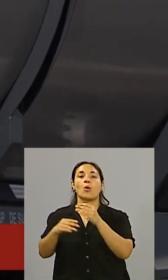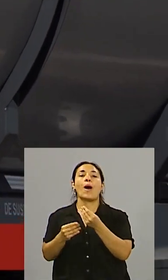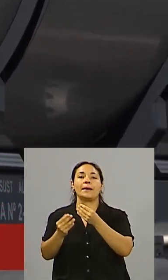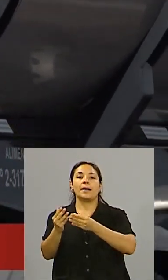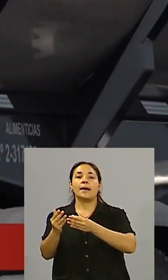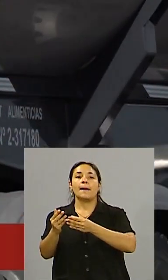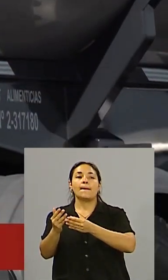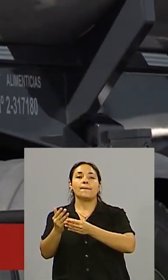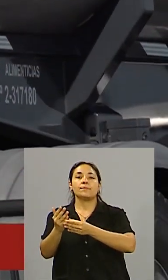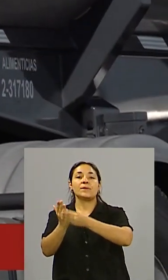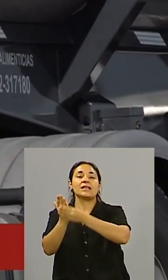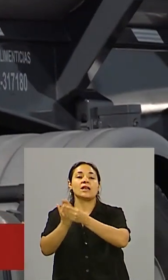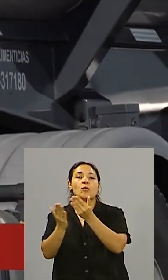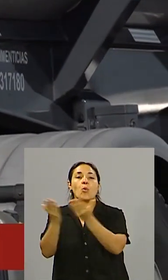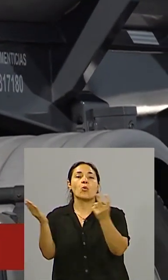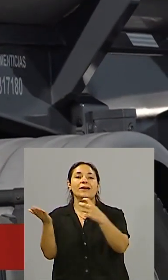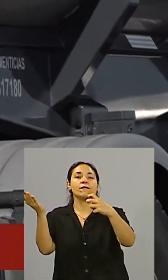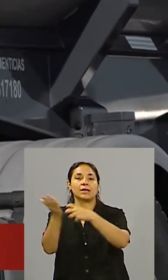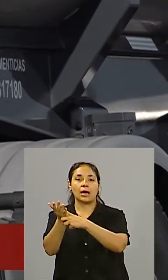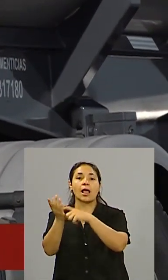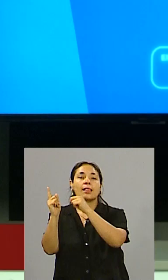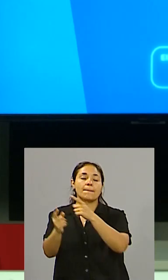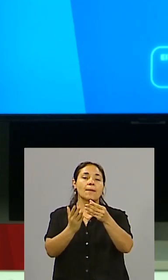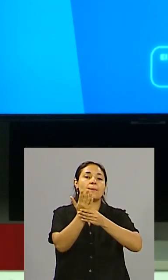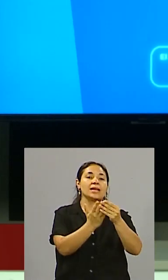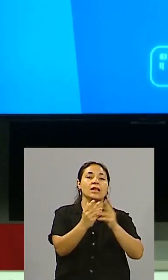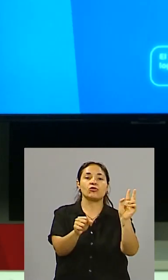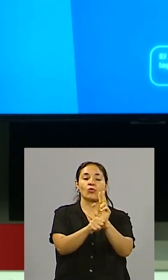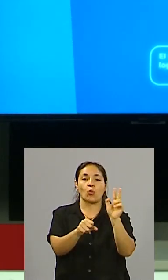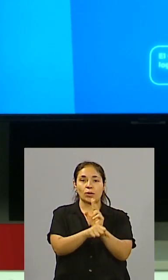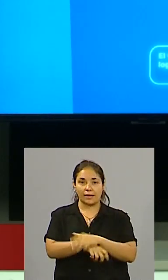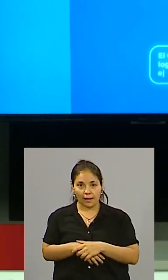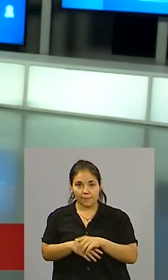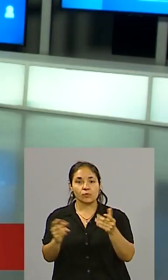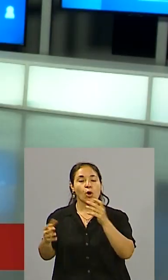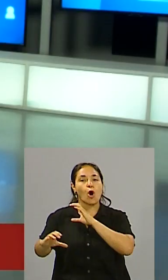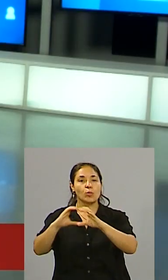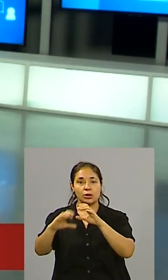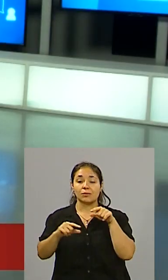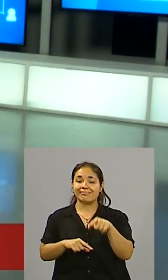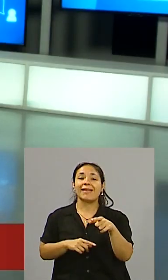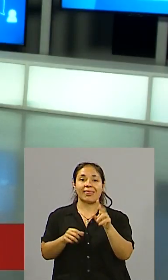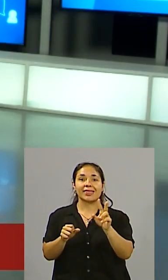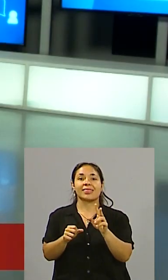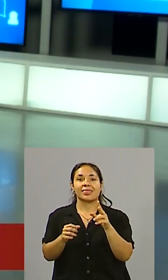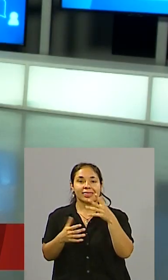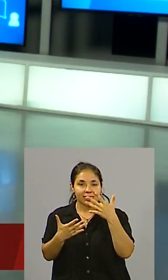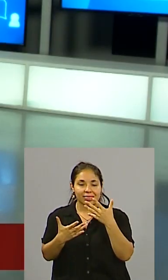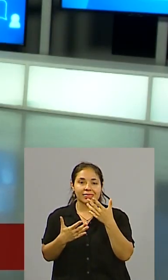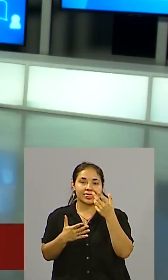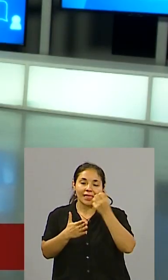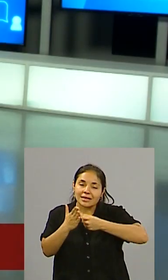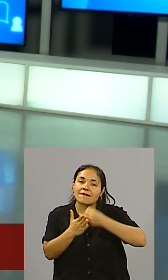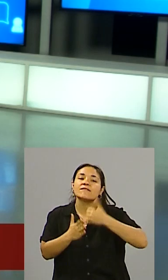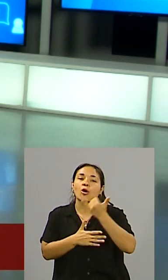y Ministerio de Seguridad, porque tenemos allí desafíos nuevos, ¿no? Todo esto relacionado con las